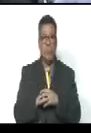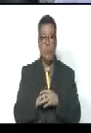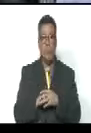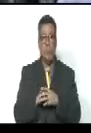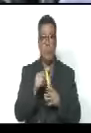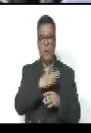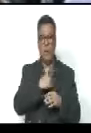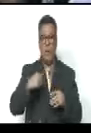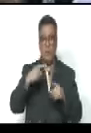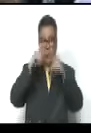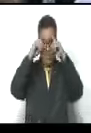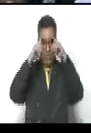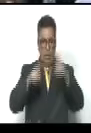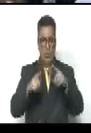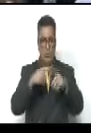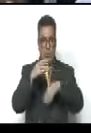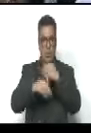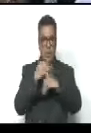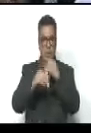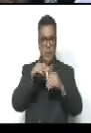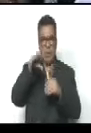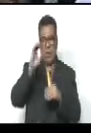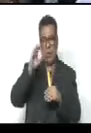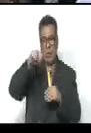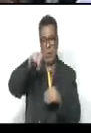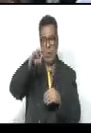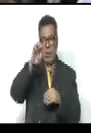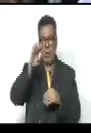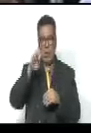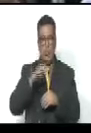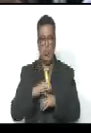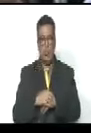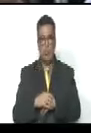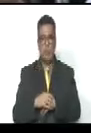Como quiera que esta decisión la acaba de tomar el Consejo Nacional Electoral